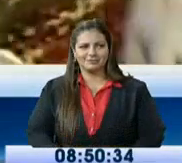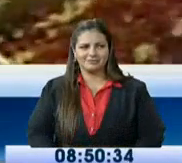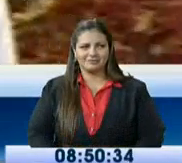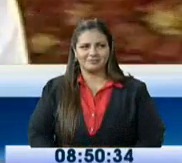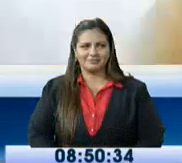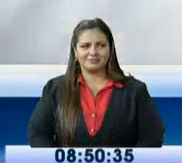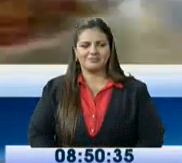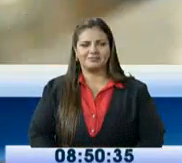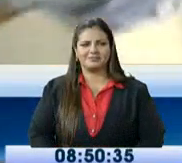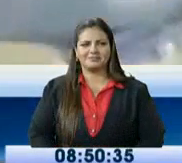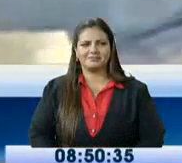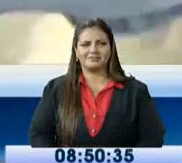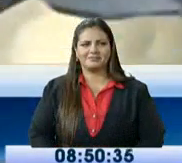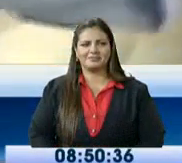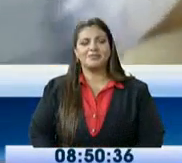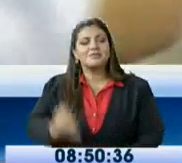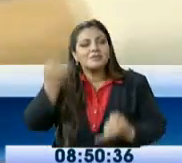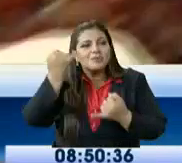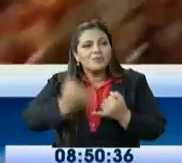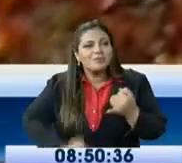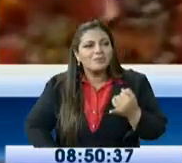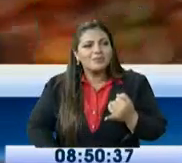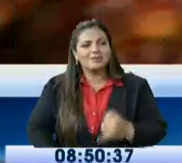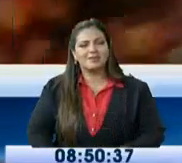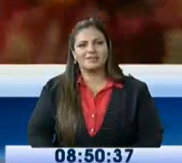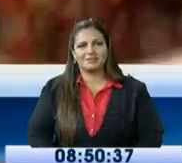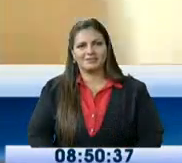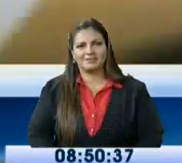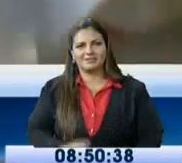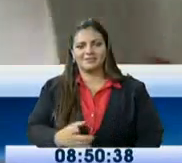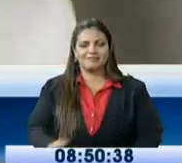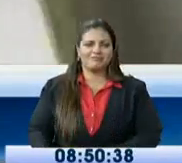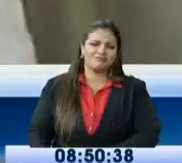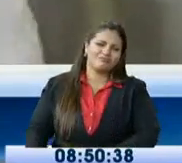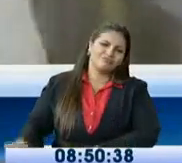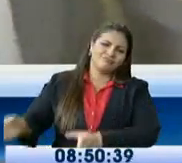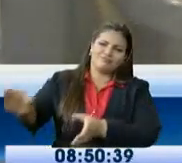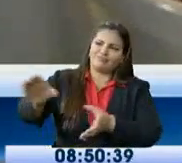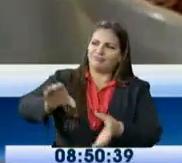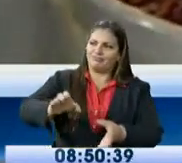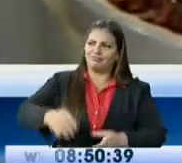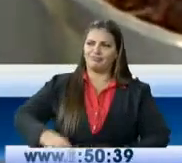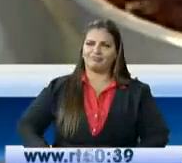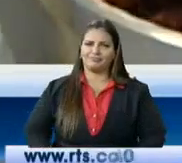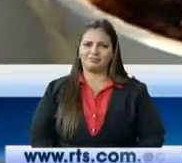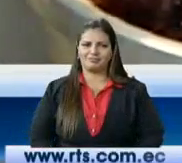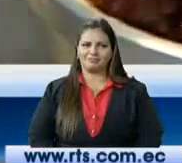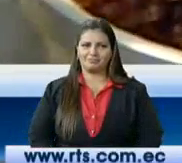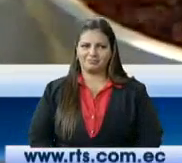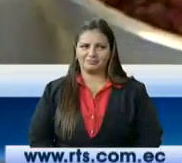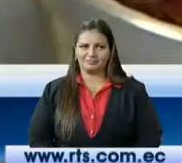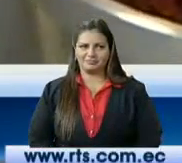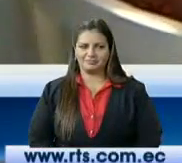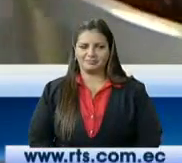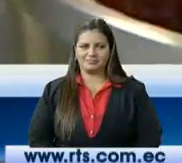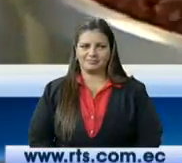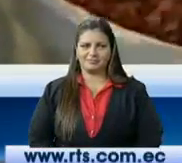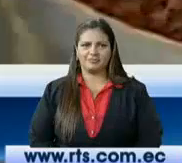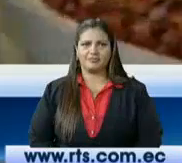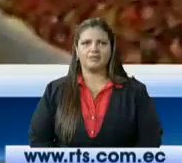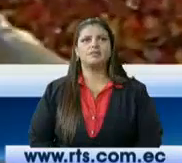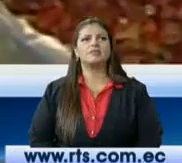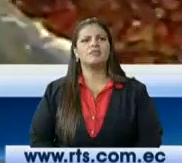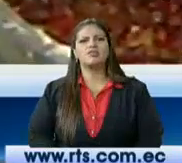Ahí está. Y finalmente, la de acá. ¿Cuánto es de frutas confitadas, don Antonio? 10 kilos. 10